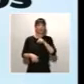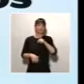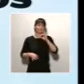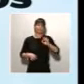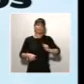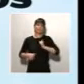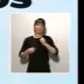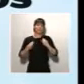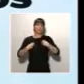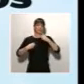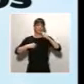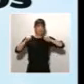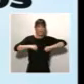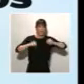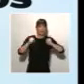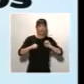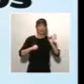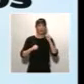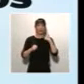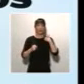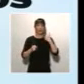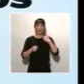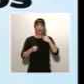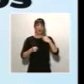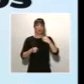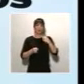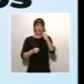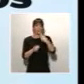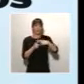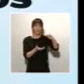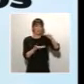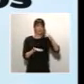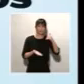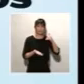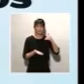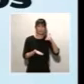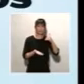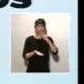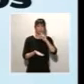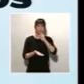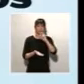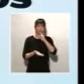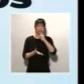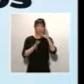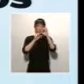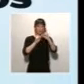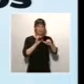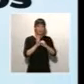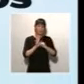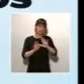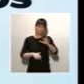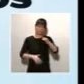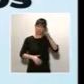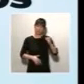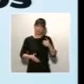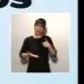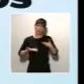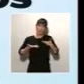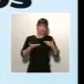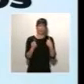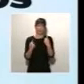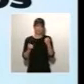tiene dificultades de abastecimiento y que con nuestra proximidad deben tener la seguridad de que podremos ayudarles en todo lo que necesite.